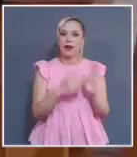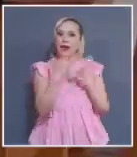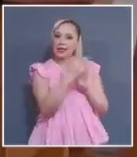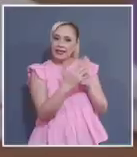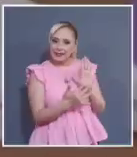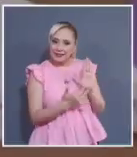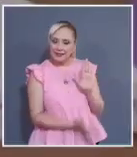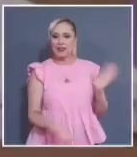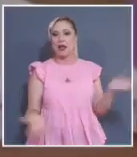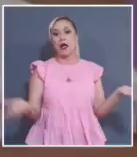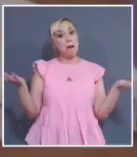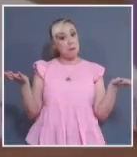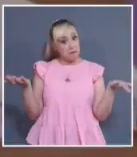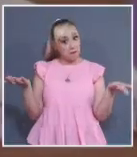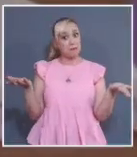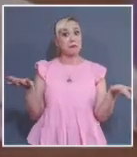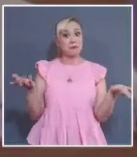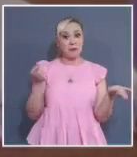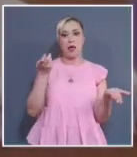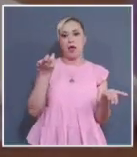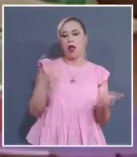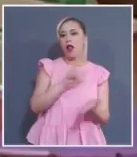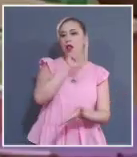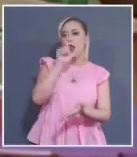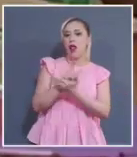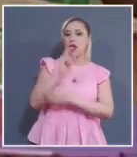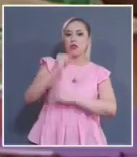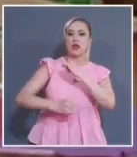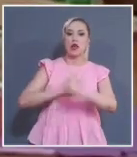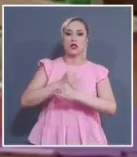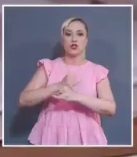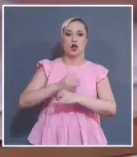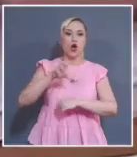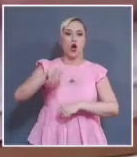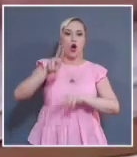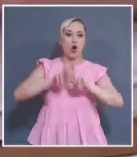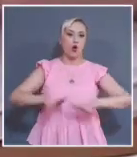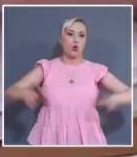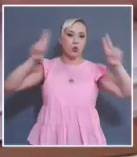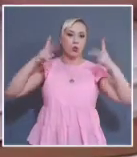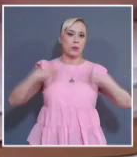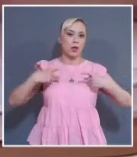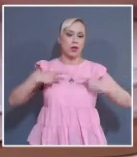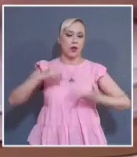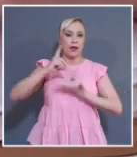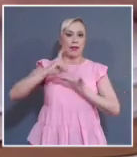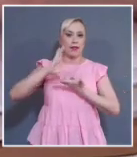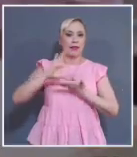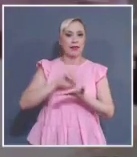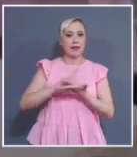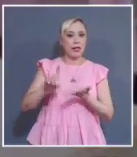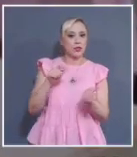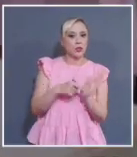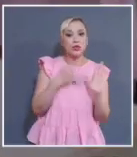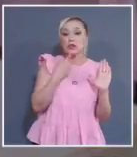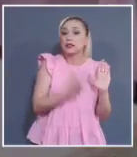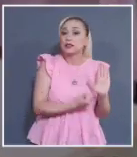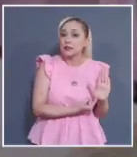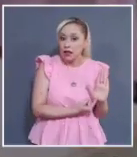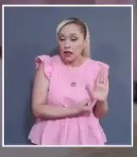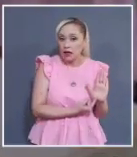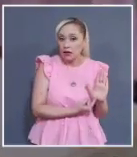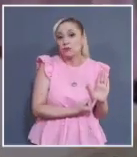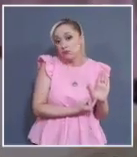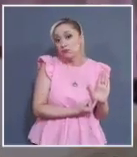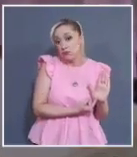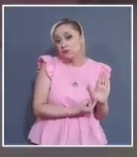tribunal que la Convención de Naciones Unidas sobre los Derechos de las Personas con Discapacidad y otras previsiones obligan a llevar a cabo